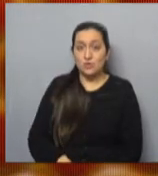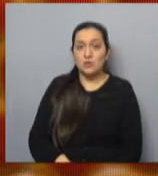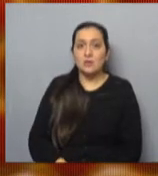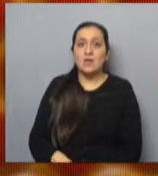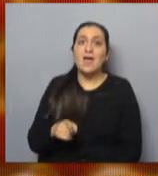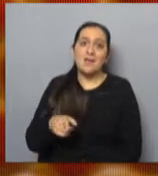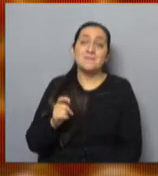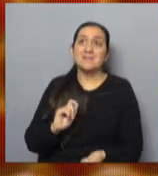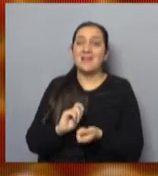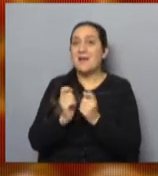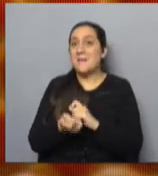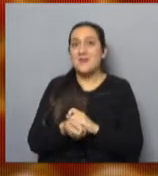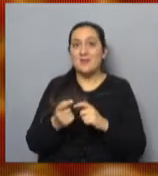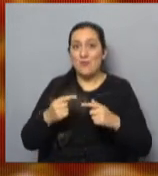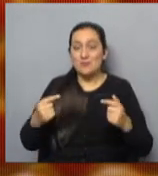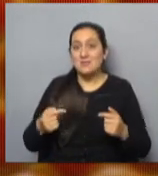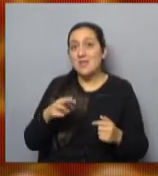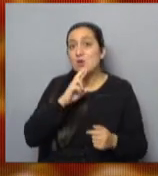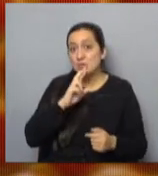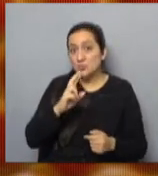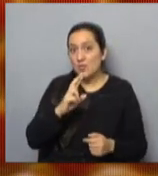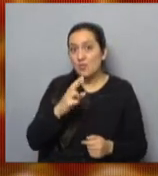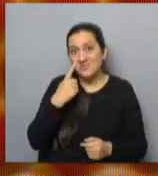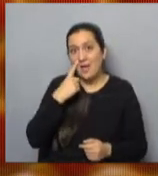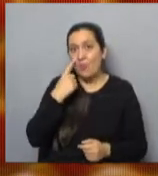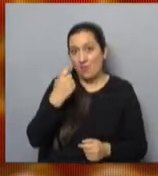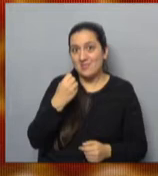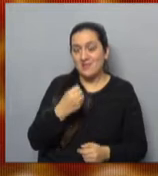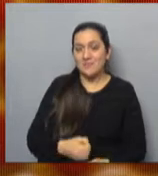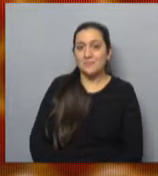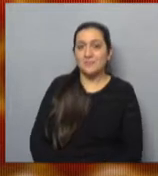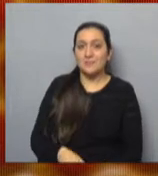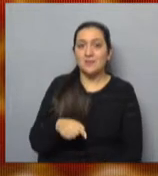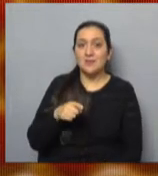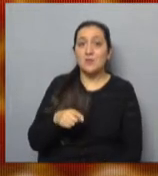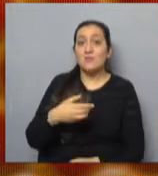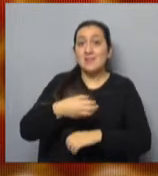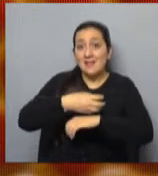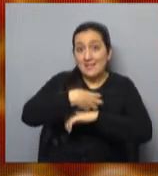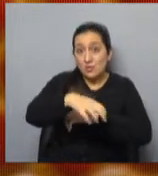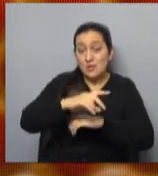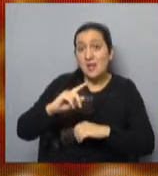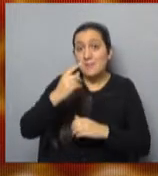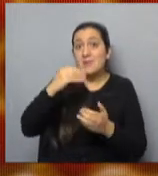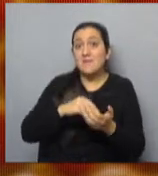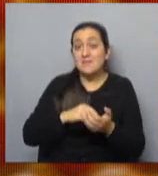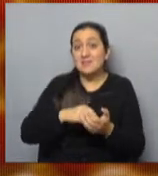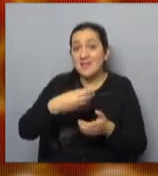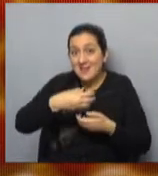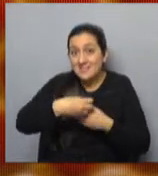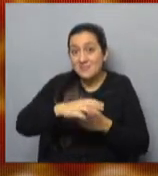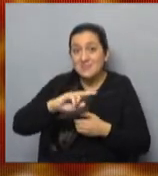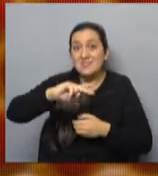que empiezan a cambiar muchísimas cosas y los resultados se empiezan a verse eso fue esta categoría puntual que la primera vez que clasificamos a